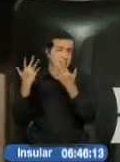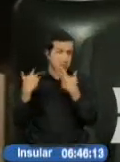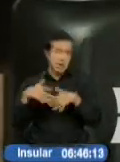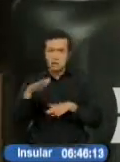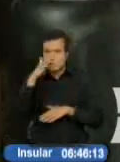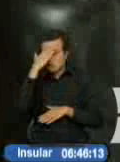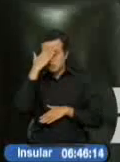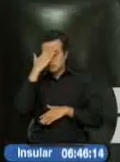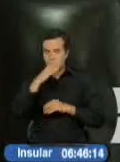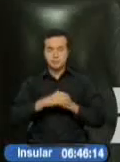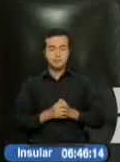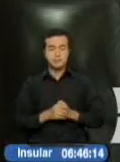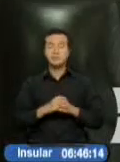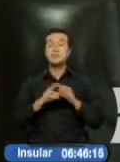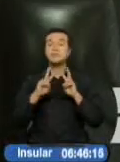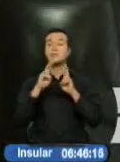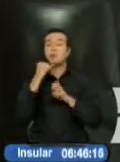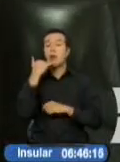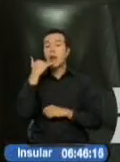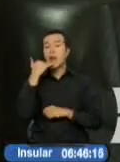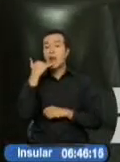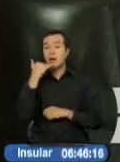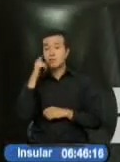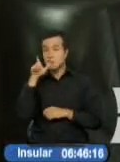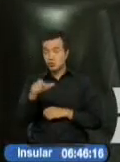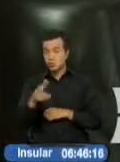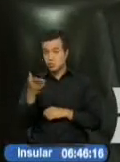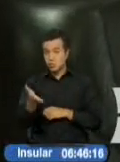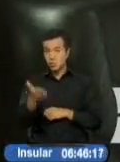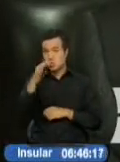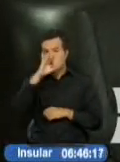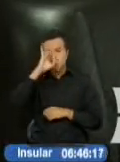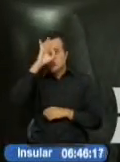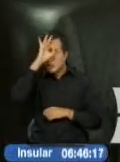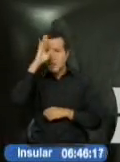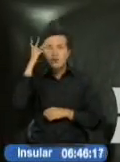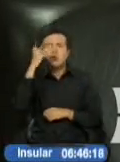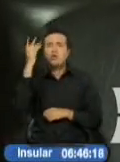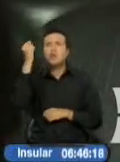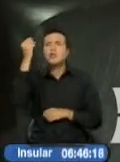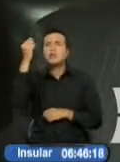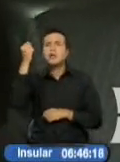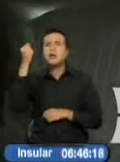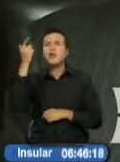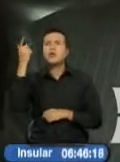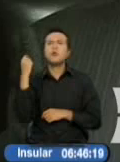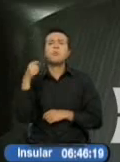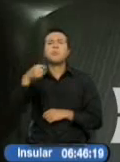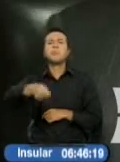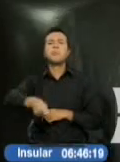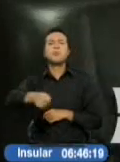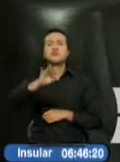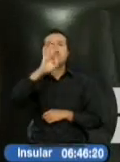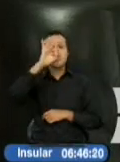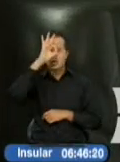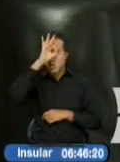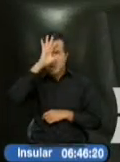Estado, que el supuesto delator ni siquiera sabe de dónde han mandado los supuestos